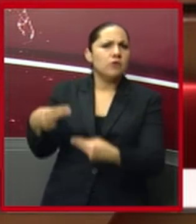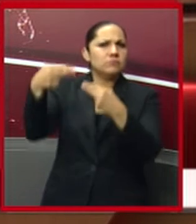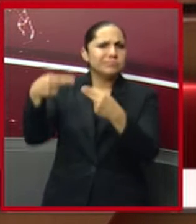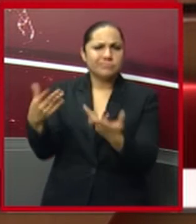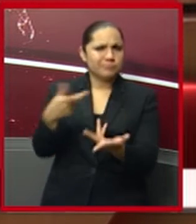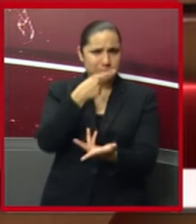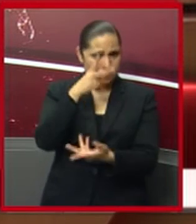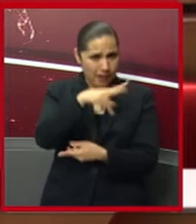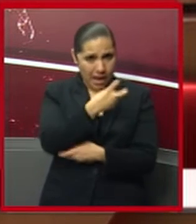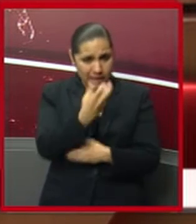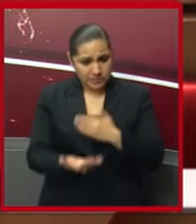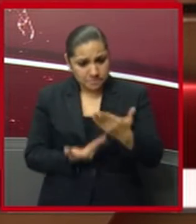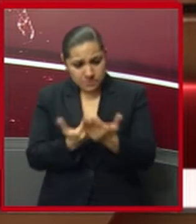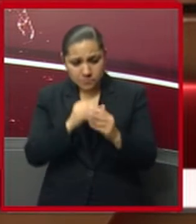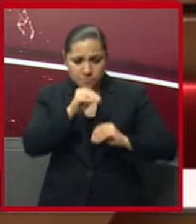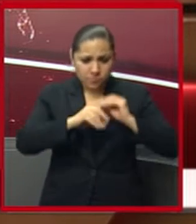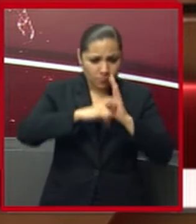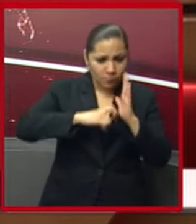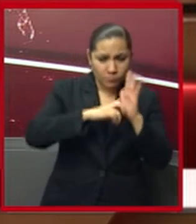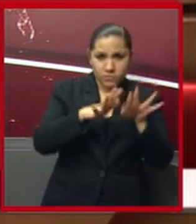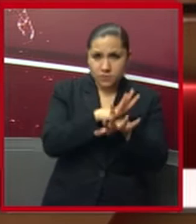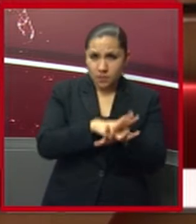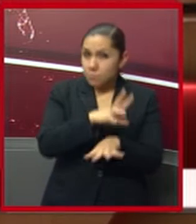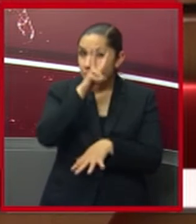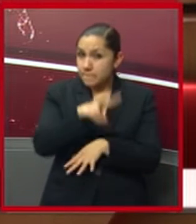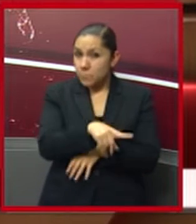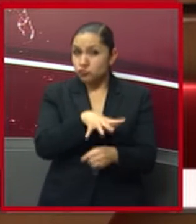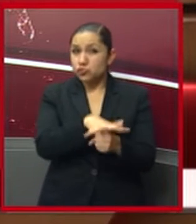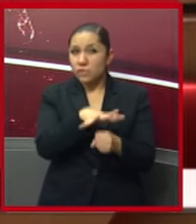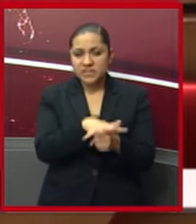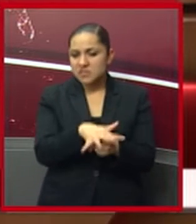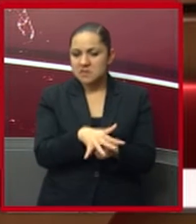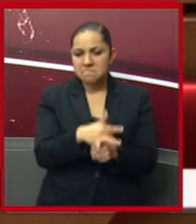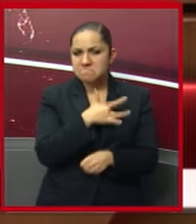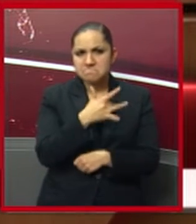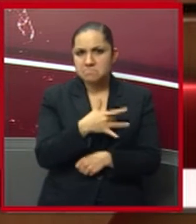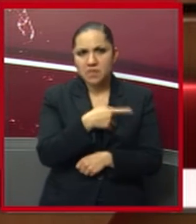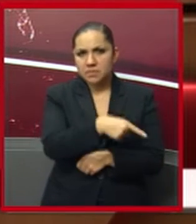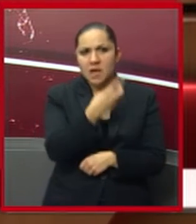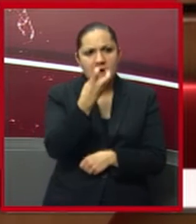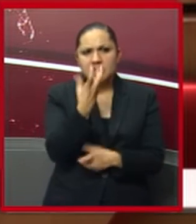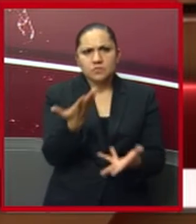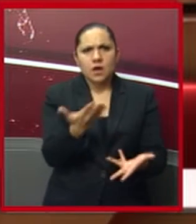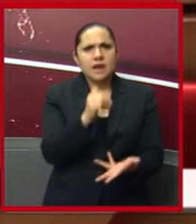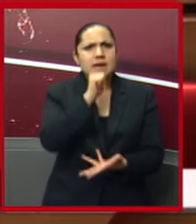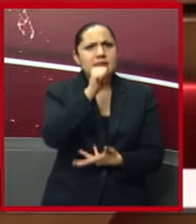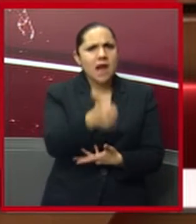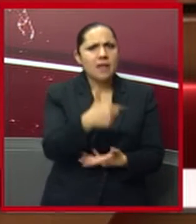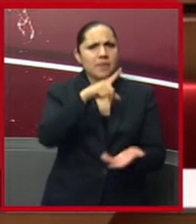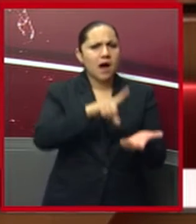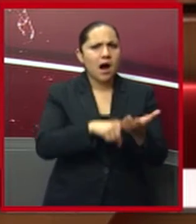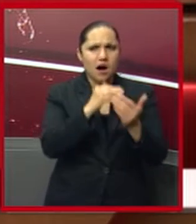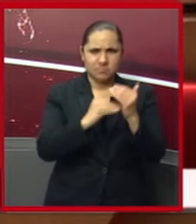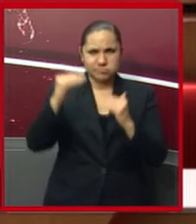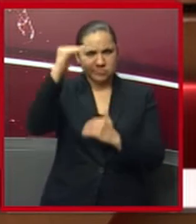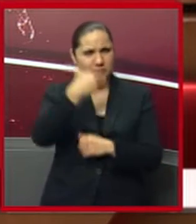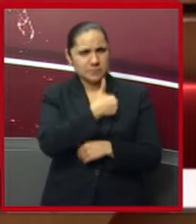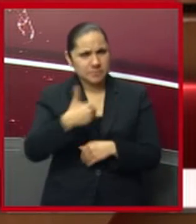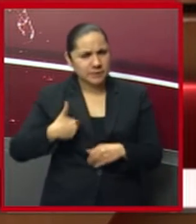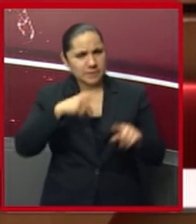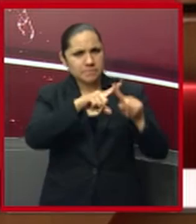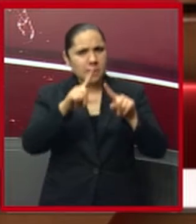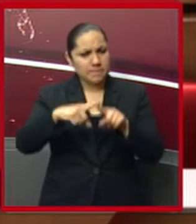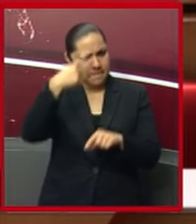las modificaciones legales, ya que dijo, pues no tienen nula contribución del legislativo a la lucha contra